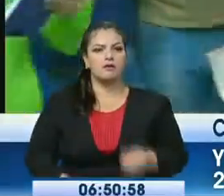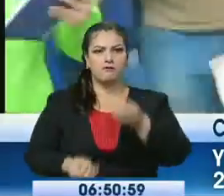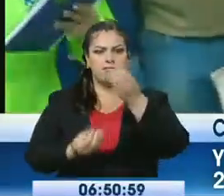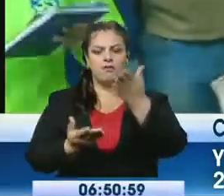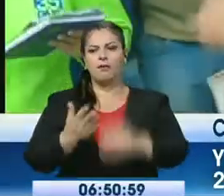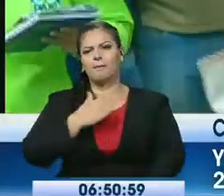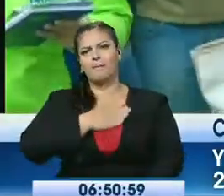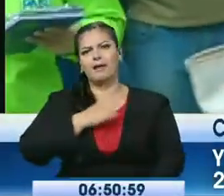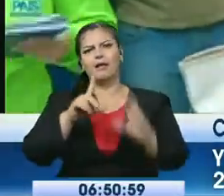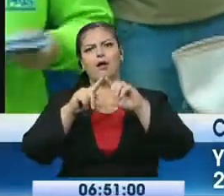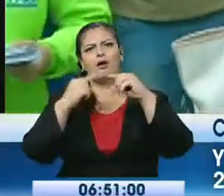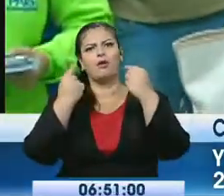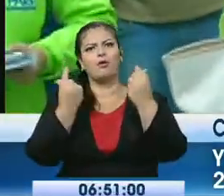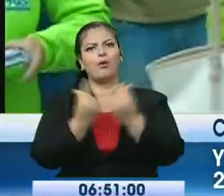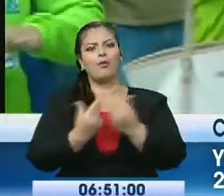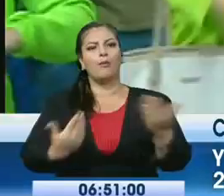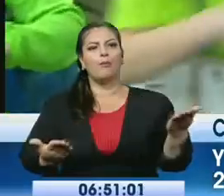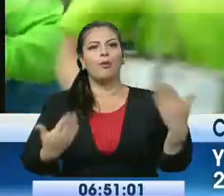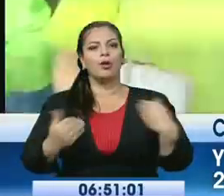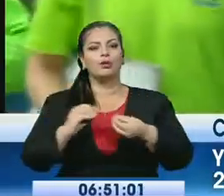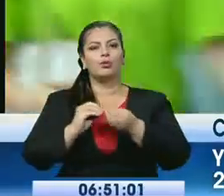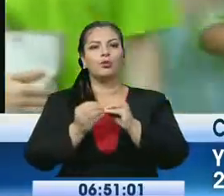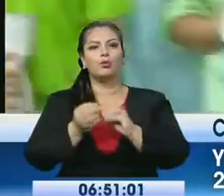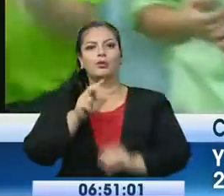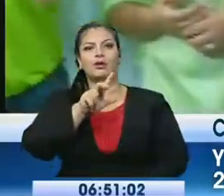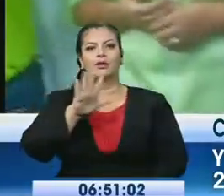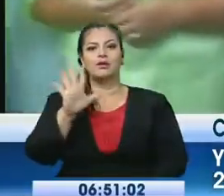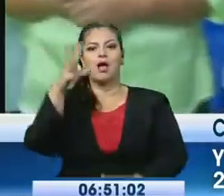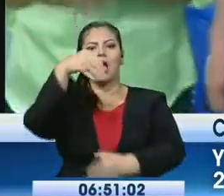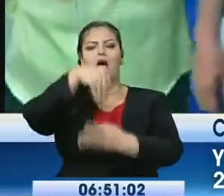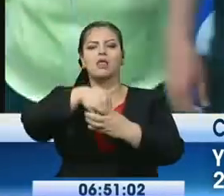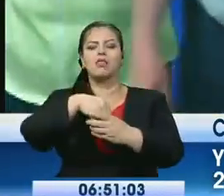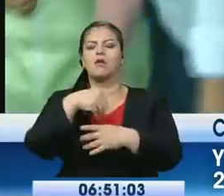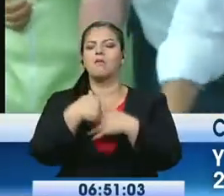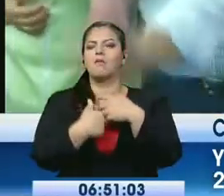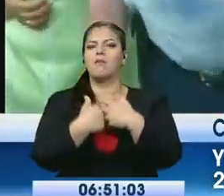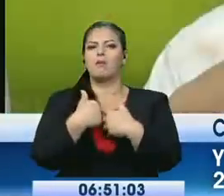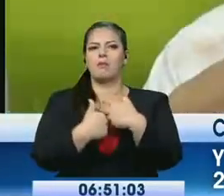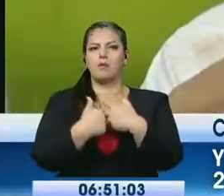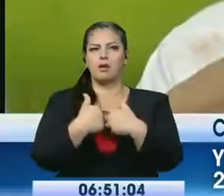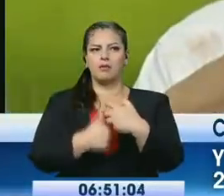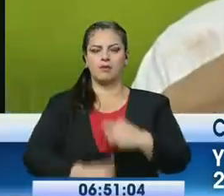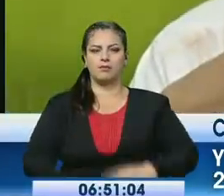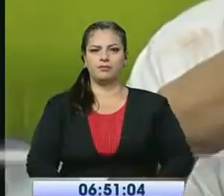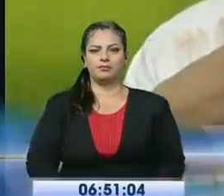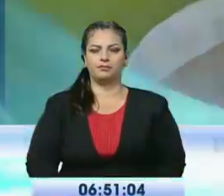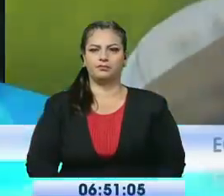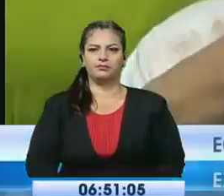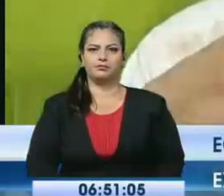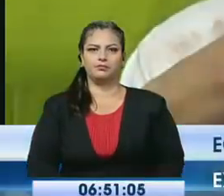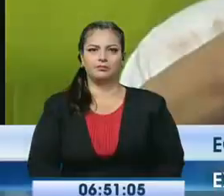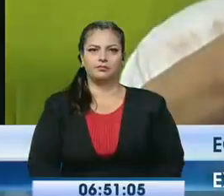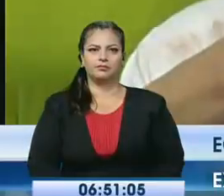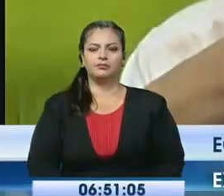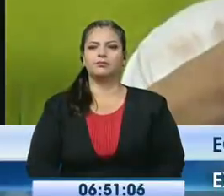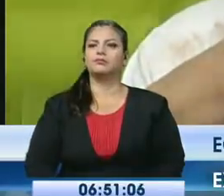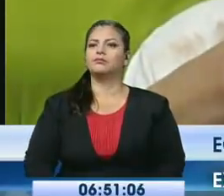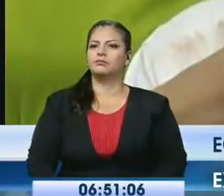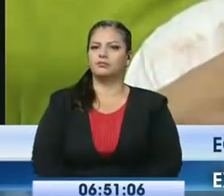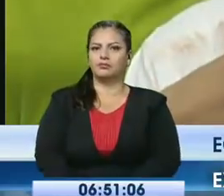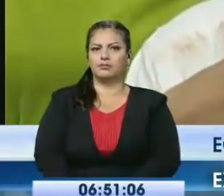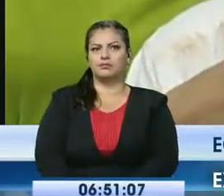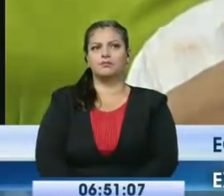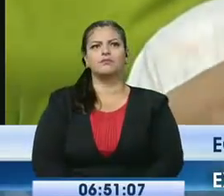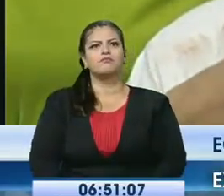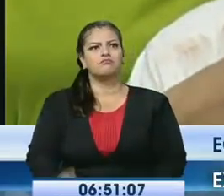País. No solo que se detuvo la revolución ciudadana, sino que ha comenzado una verdadera contrarrevolución en